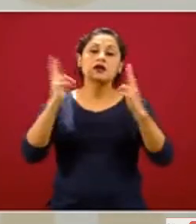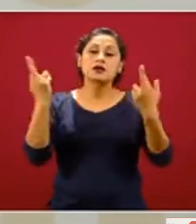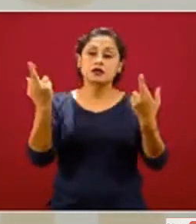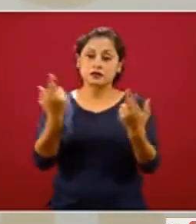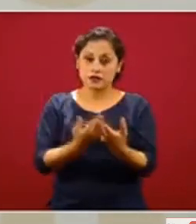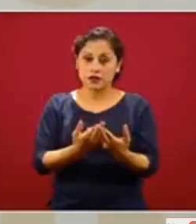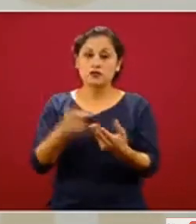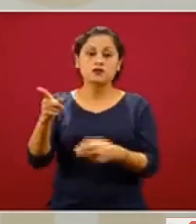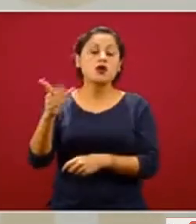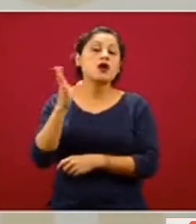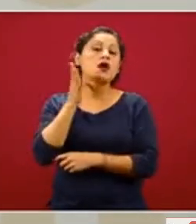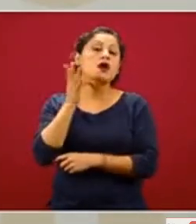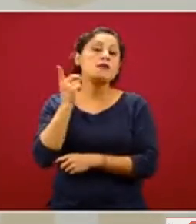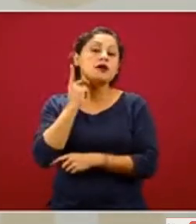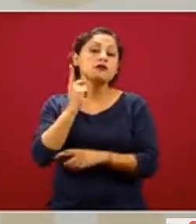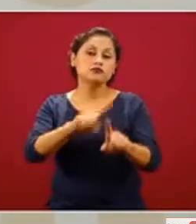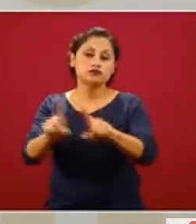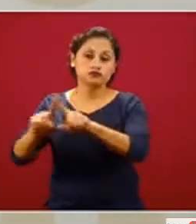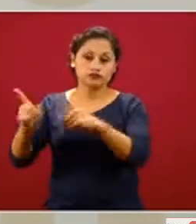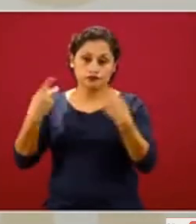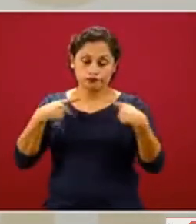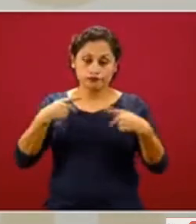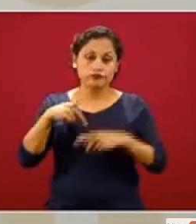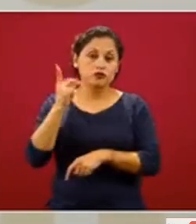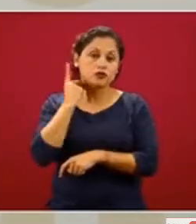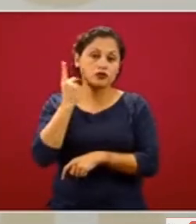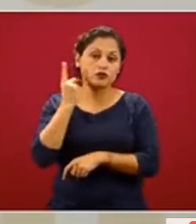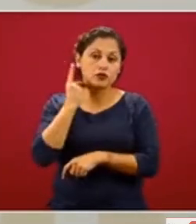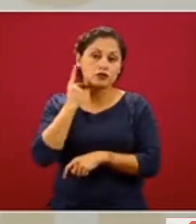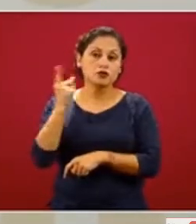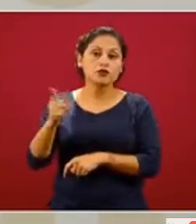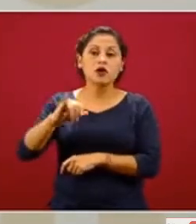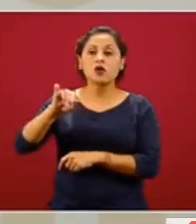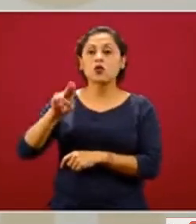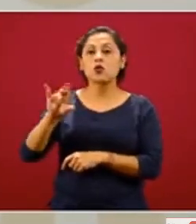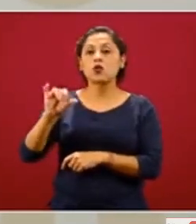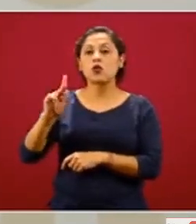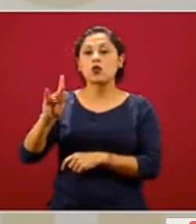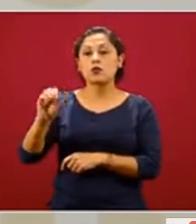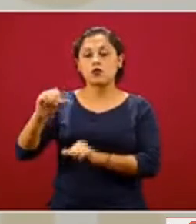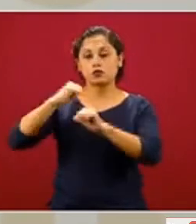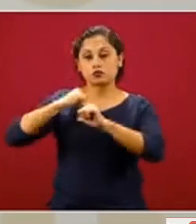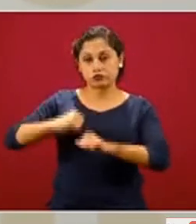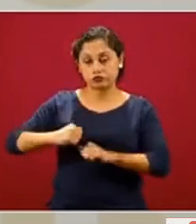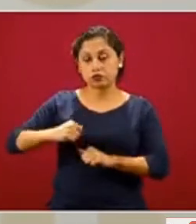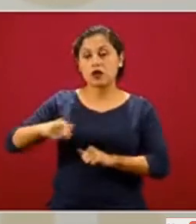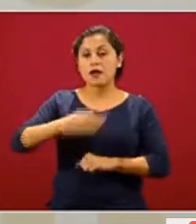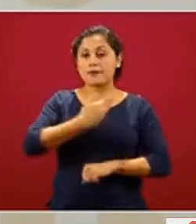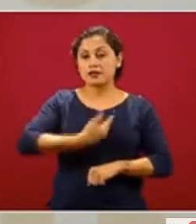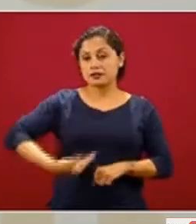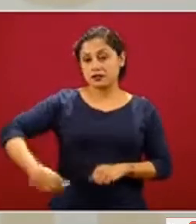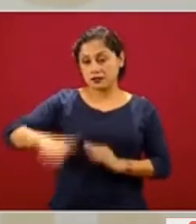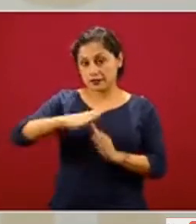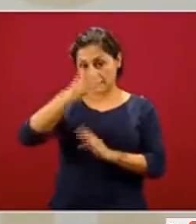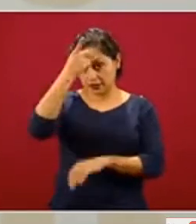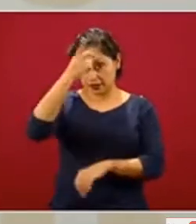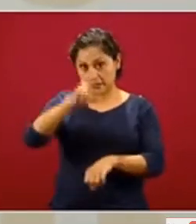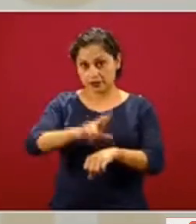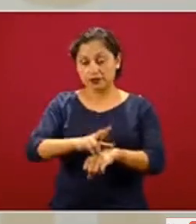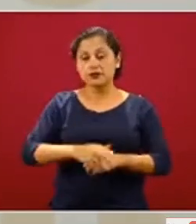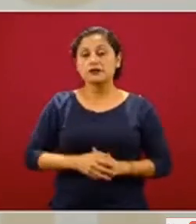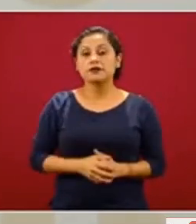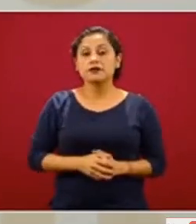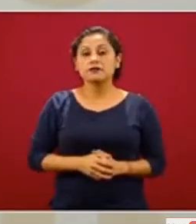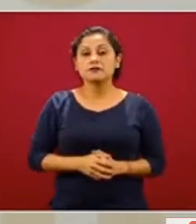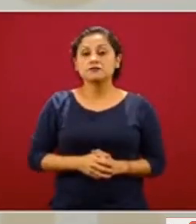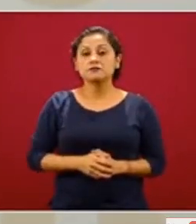de Diputados, que fue organizada por el presidente de la Junta de Coordinación Política y la presidenta de la mesa directiva, y